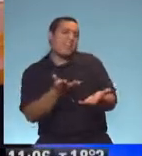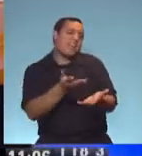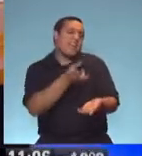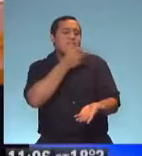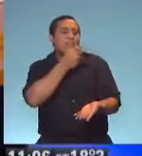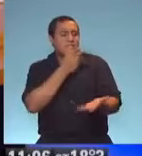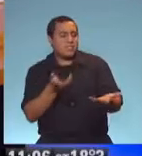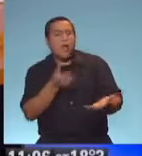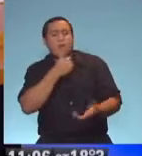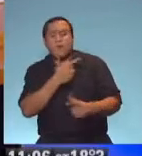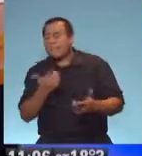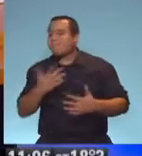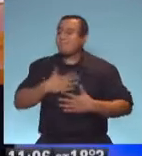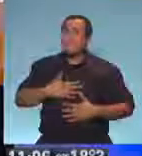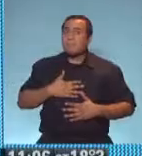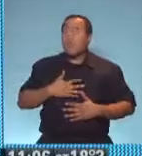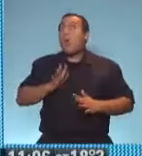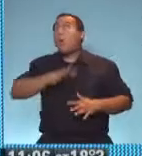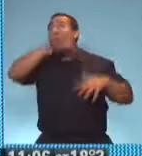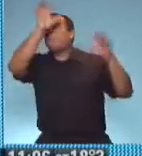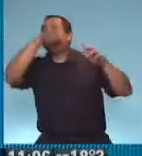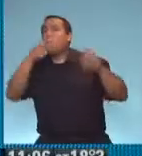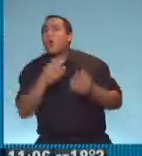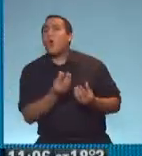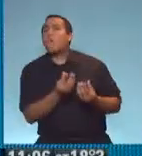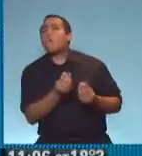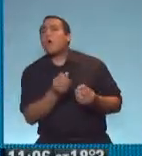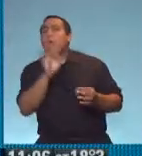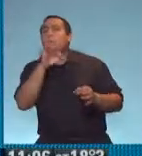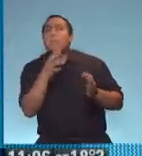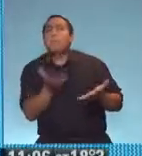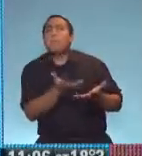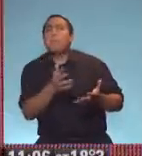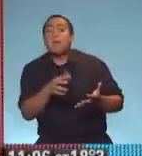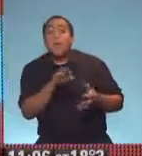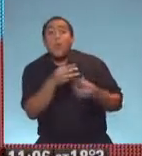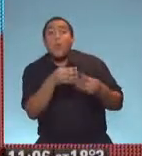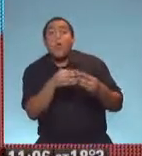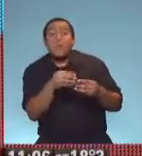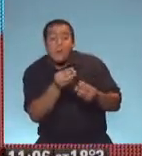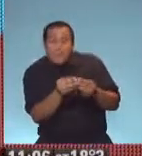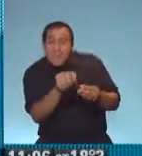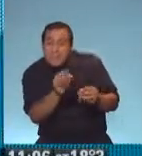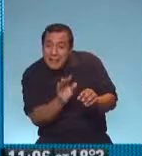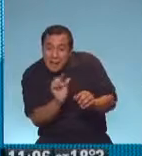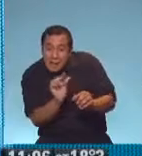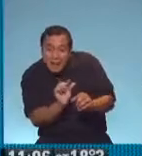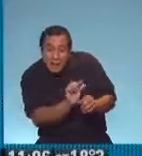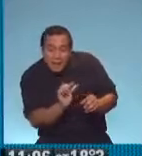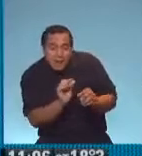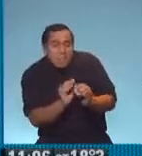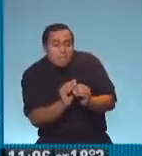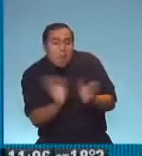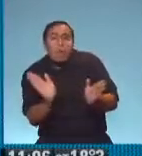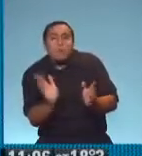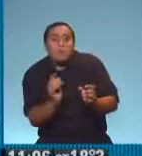vacíos, me quedo tranquilo, pero llueve o se mojan por algún motivo y ese huevo que estuvo ahí quietito explota en